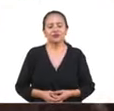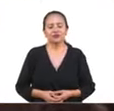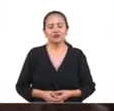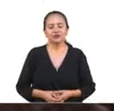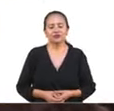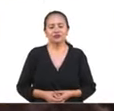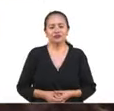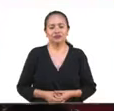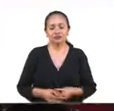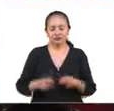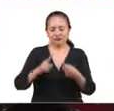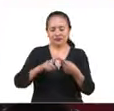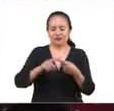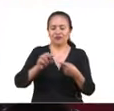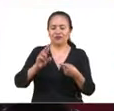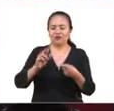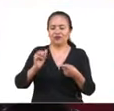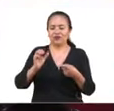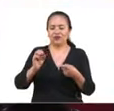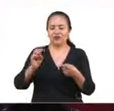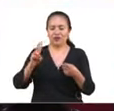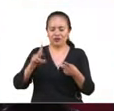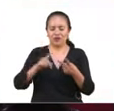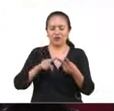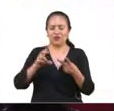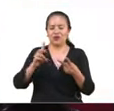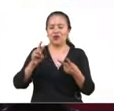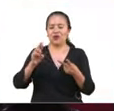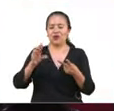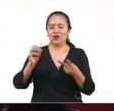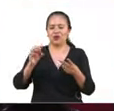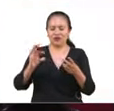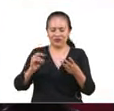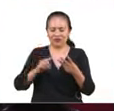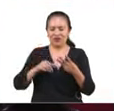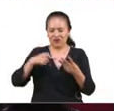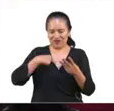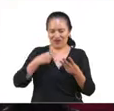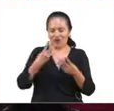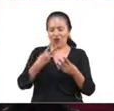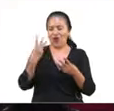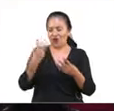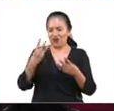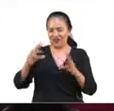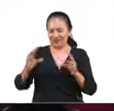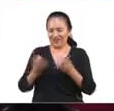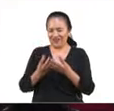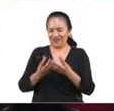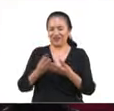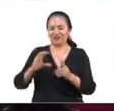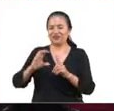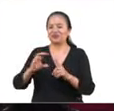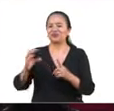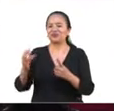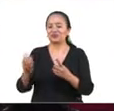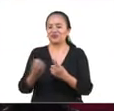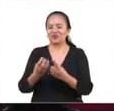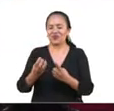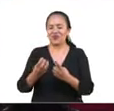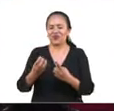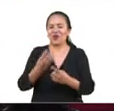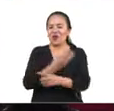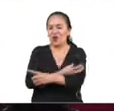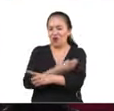Entre Raúl, Rocío y su servidora estamos encargados de coordinar los programas de la Secretaría de